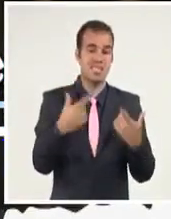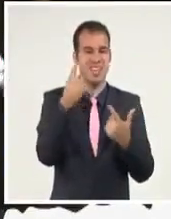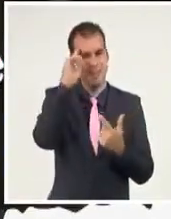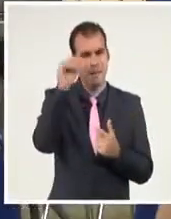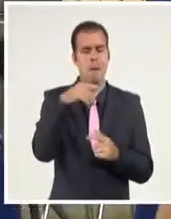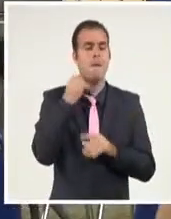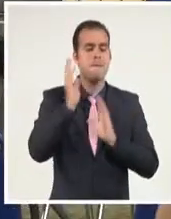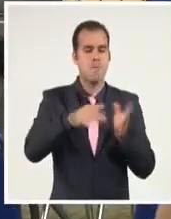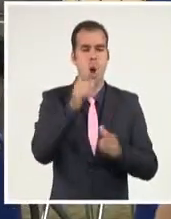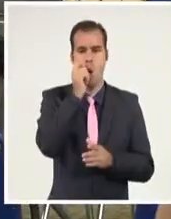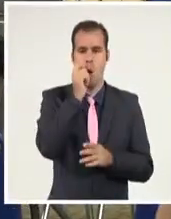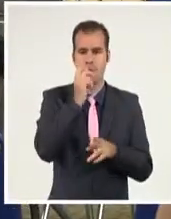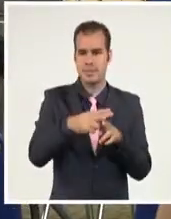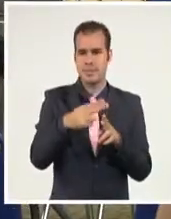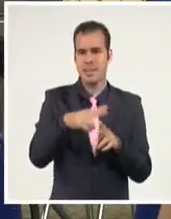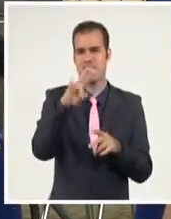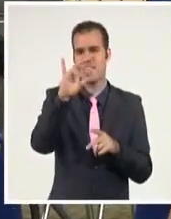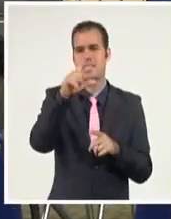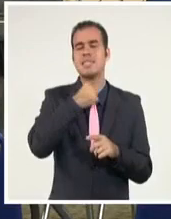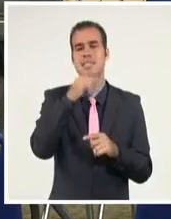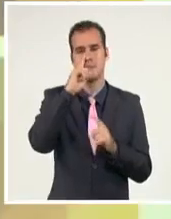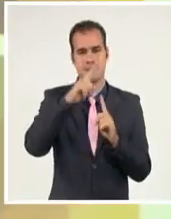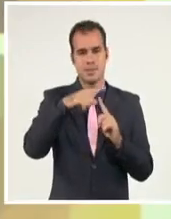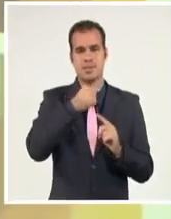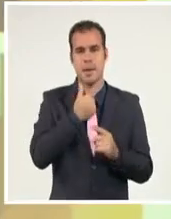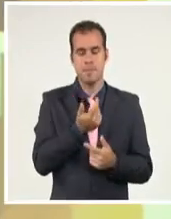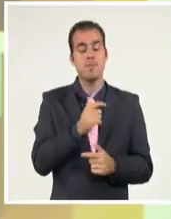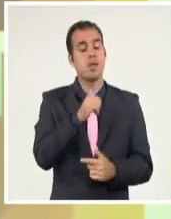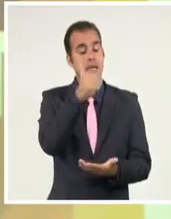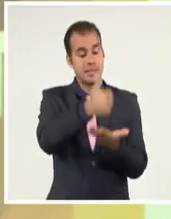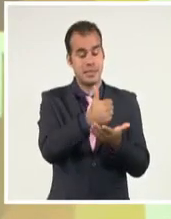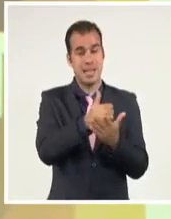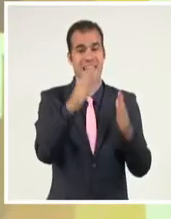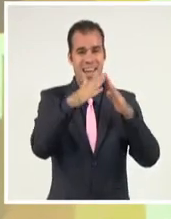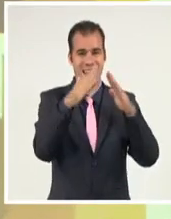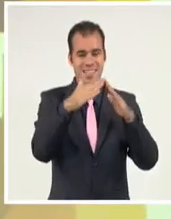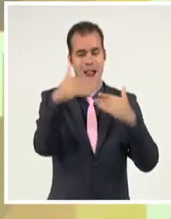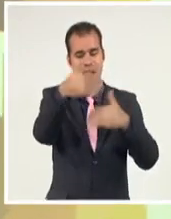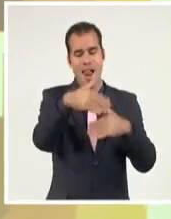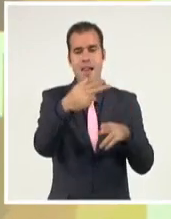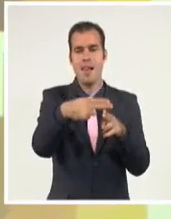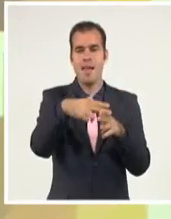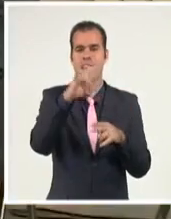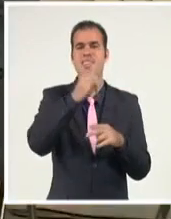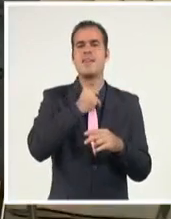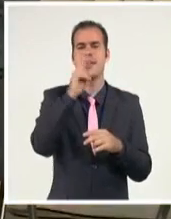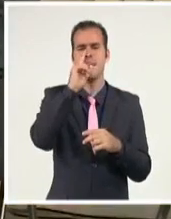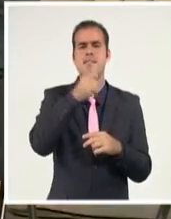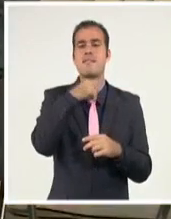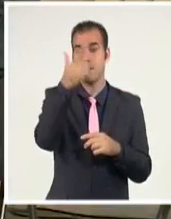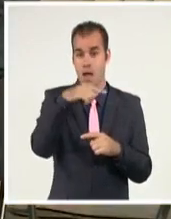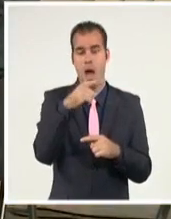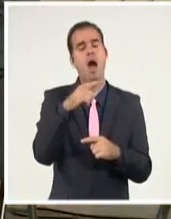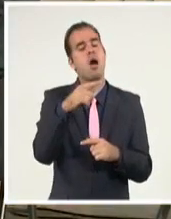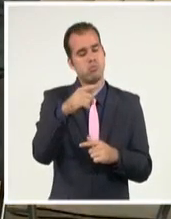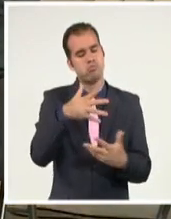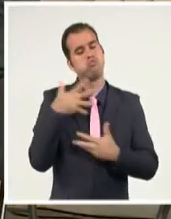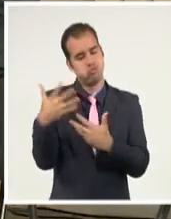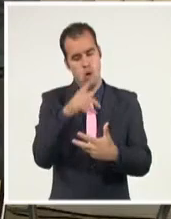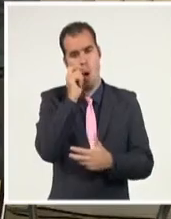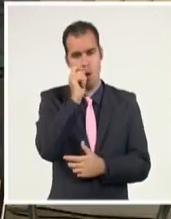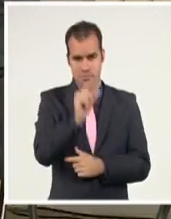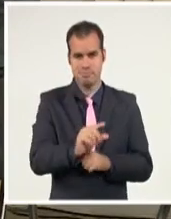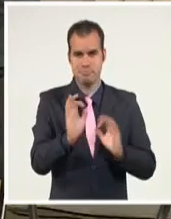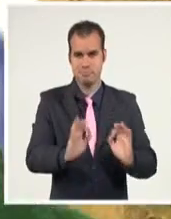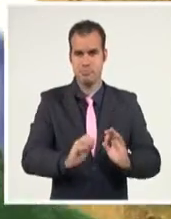Vicente Revuelta, se realizará en la Casona de Línea un homenaje a este imprescindible de nuestra escena. Asimismo, en la Sala Adolfo